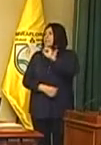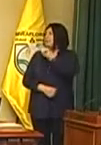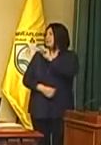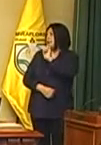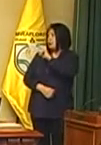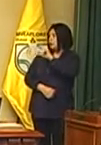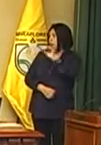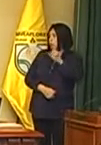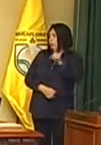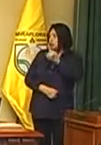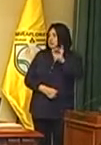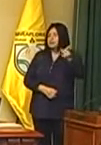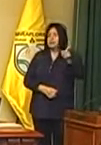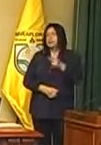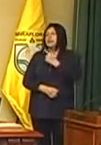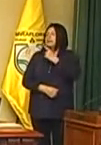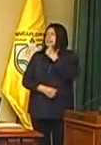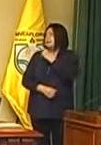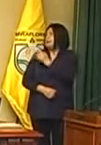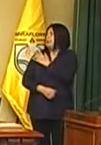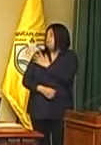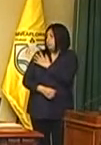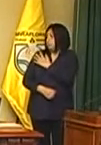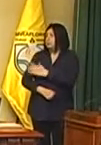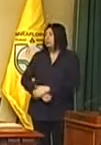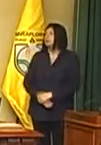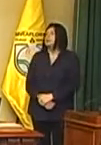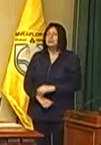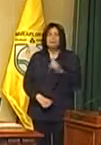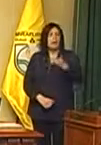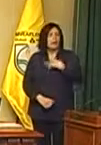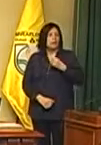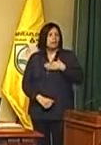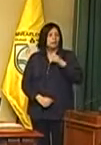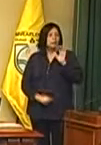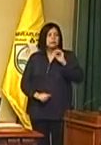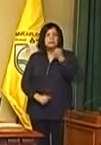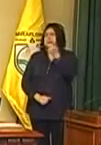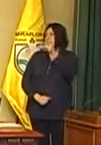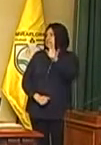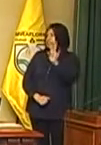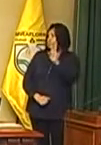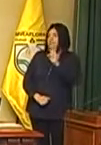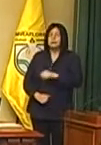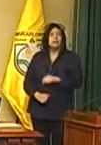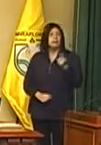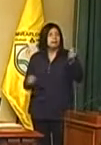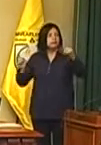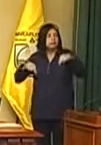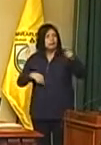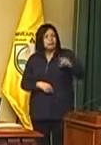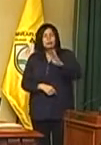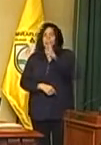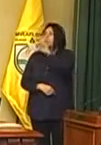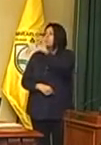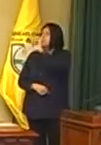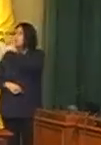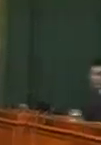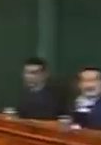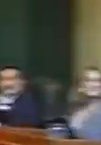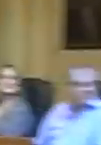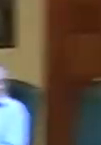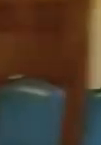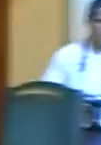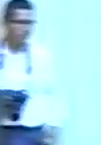alumnos de quinto año de media, tienen 16 años de edad y está con nosotros Bruno Alonso